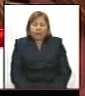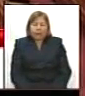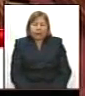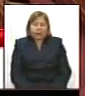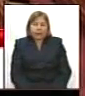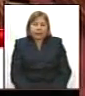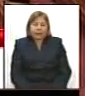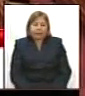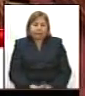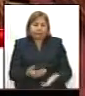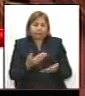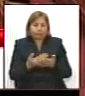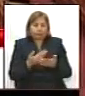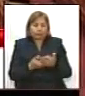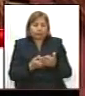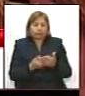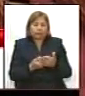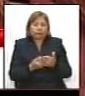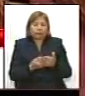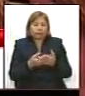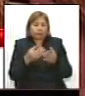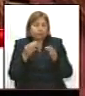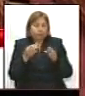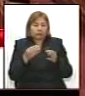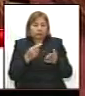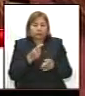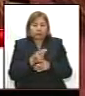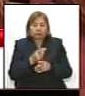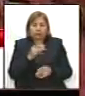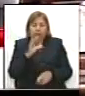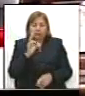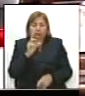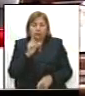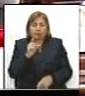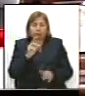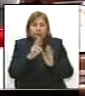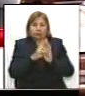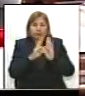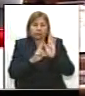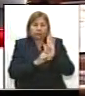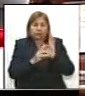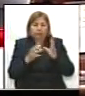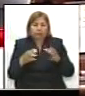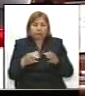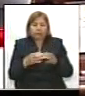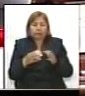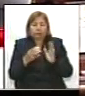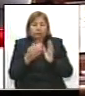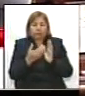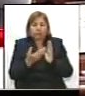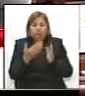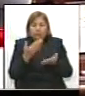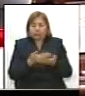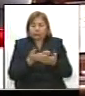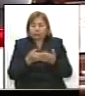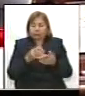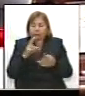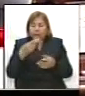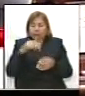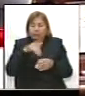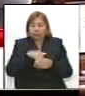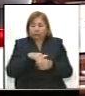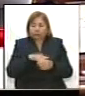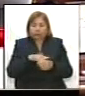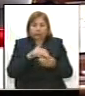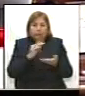De conformidad con la parte pertinente del artículo 78 del reglamento del Congreso, se inicia el debate para la segunda votación del